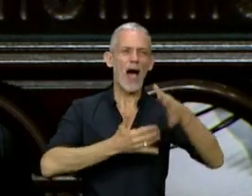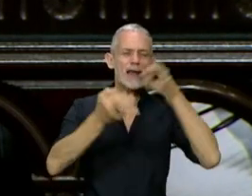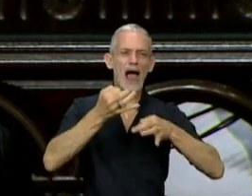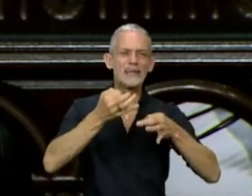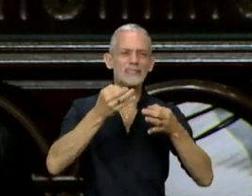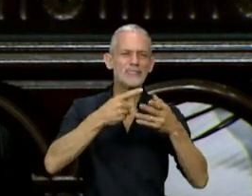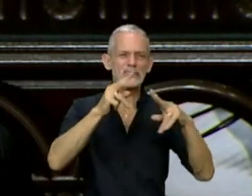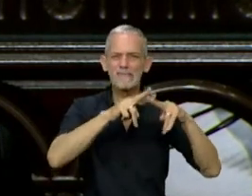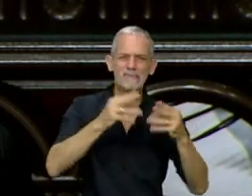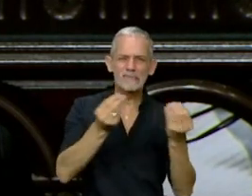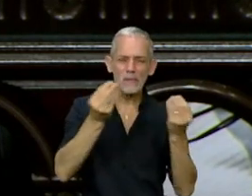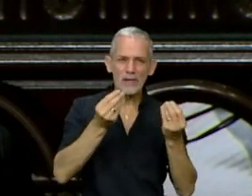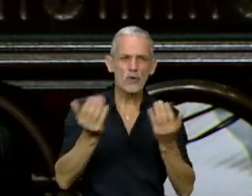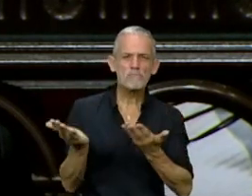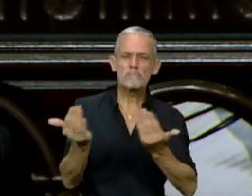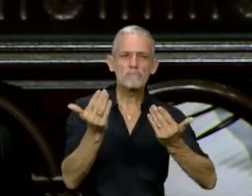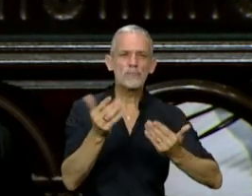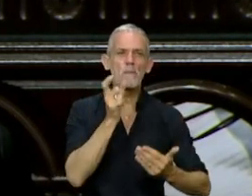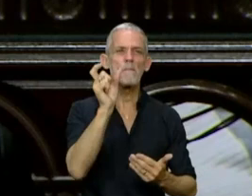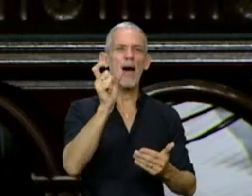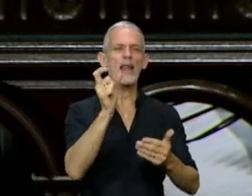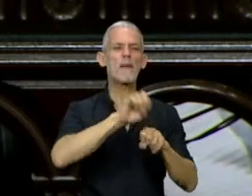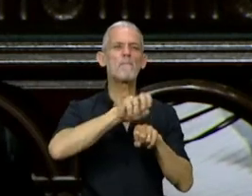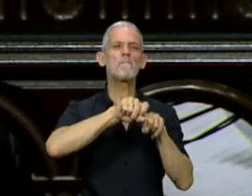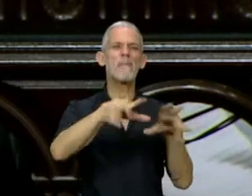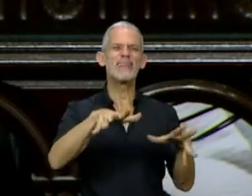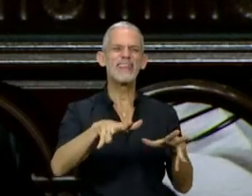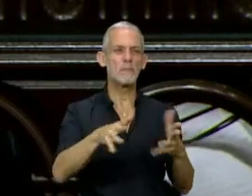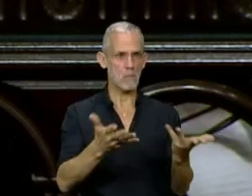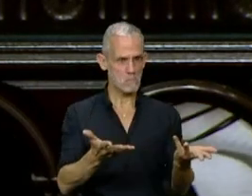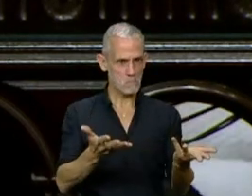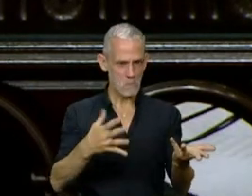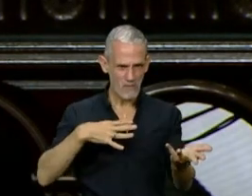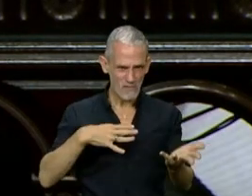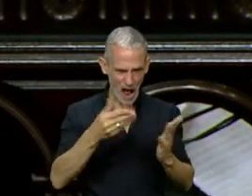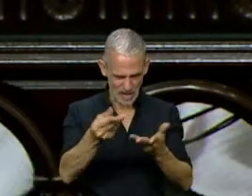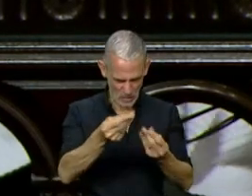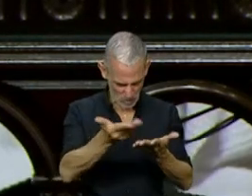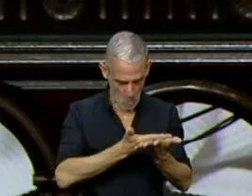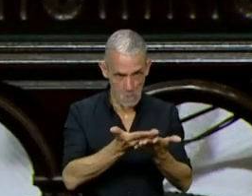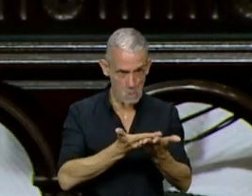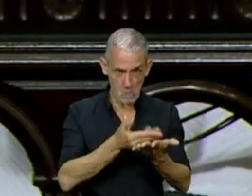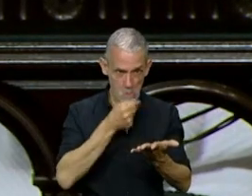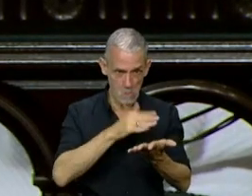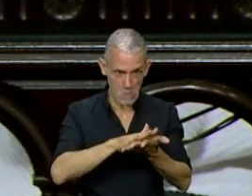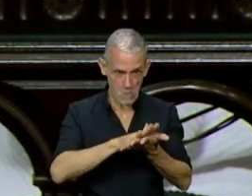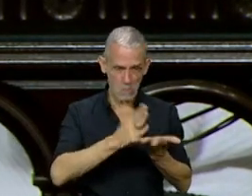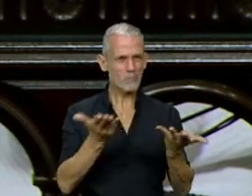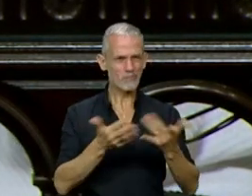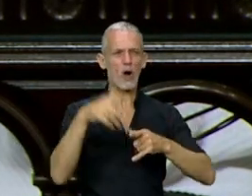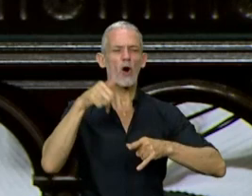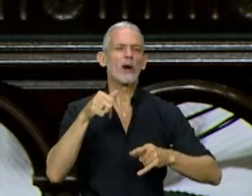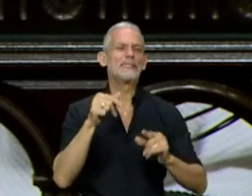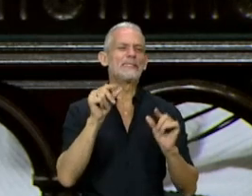de lo que había pasado, la palabra pandemia prácticamente no aparecía. Hoy, excepto